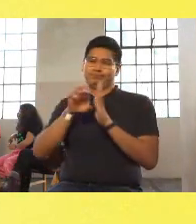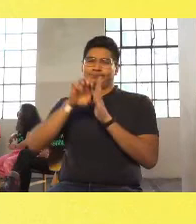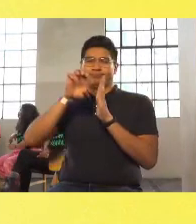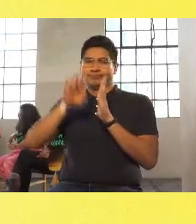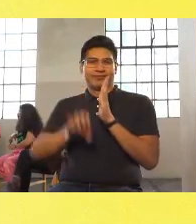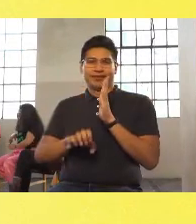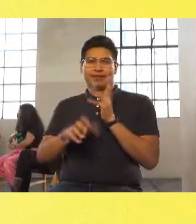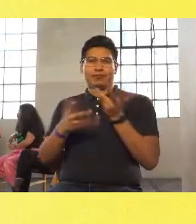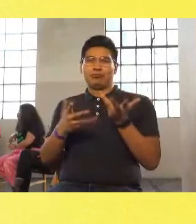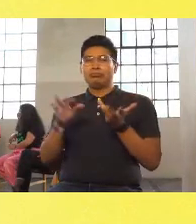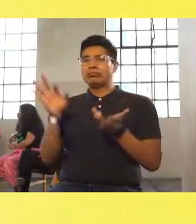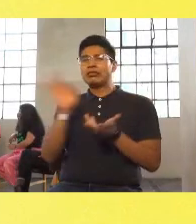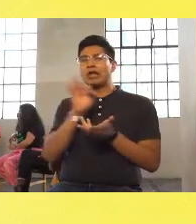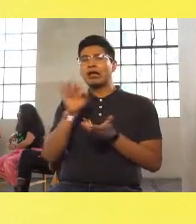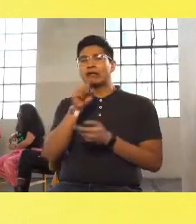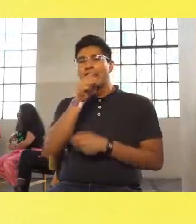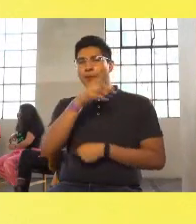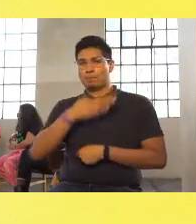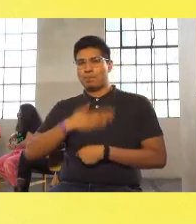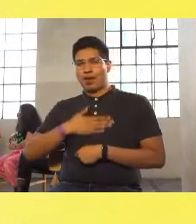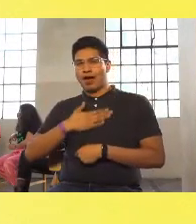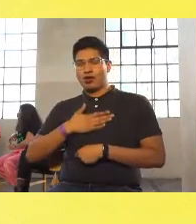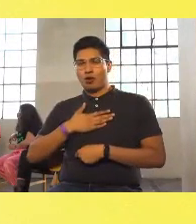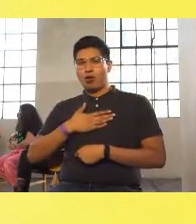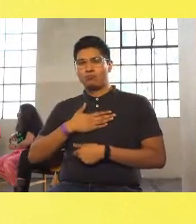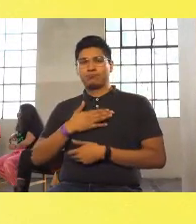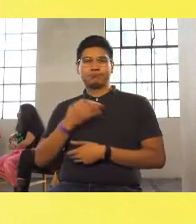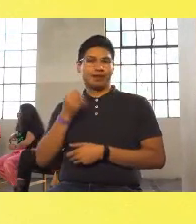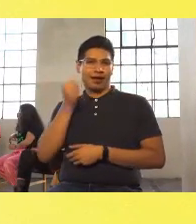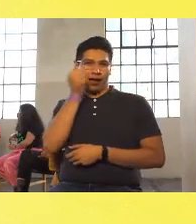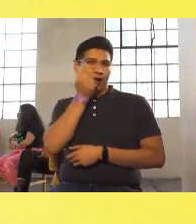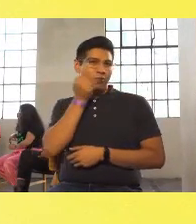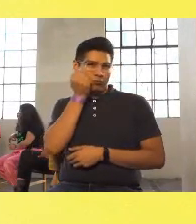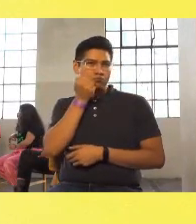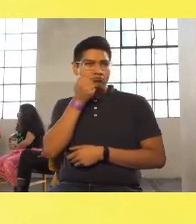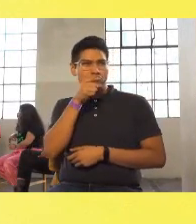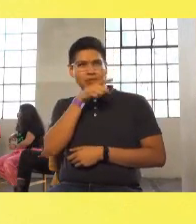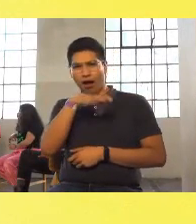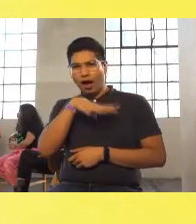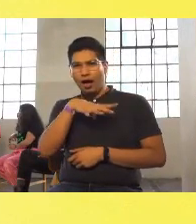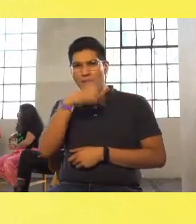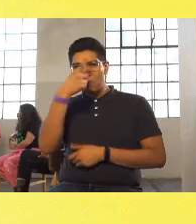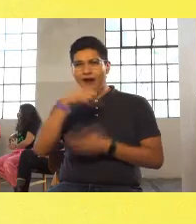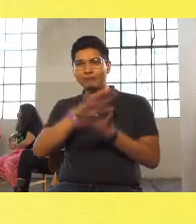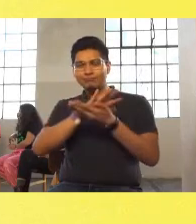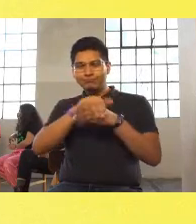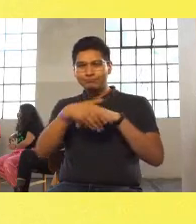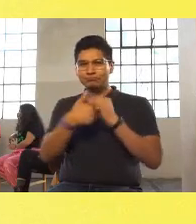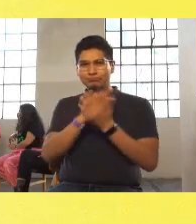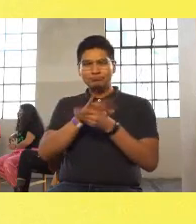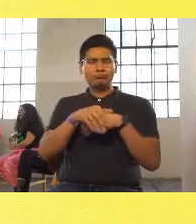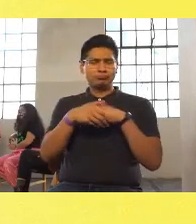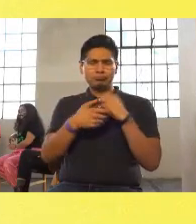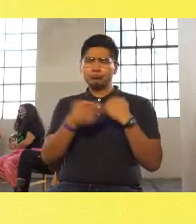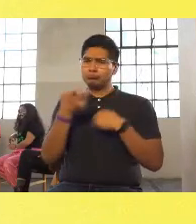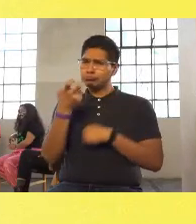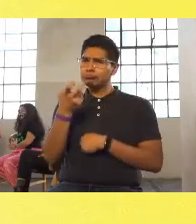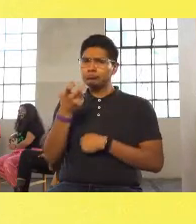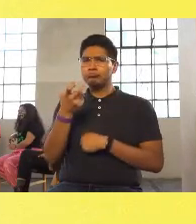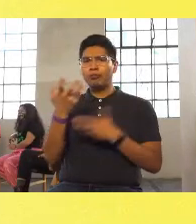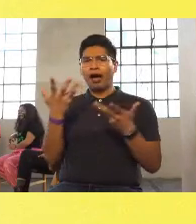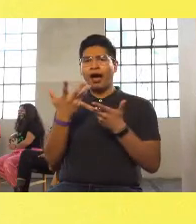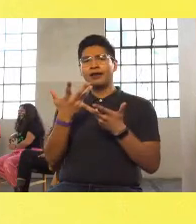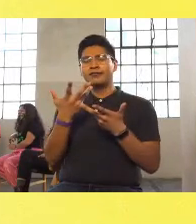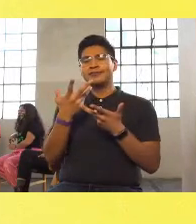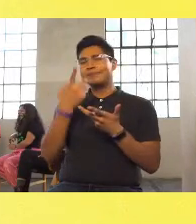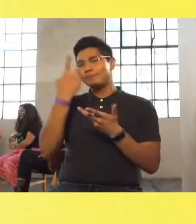jabón para las manos en el baño. O sea, que todas esas cosas son necesarias para poder hacer la chamba que hacemos, ¿no? Entonces,